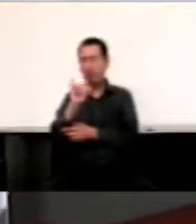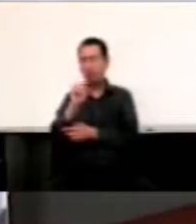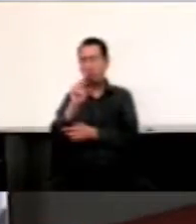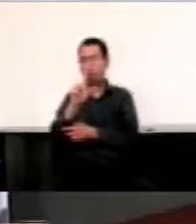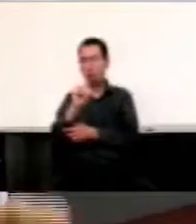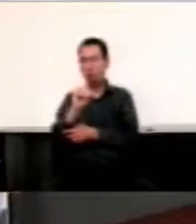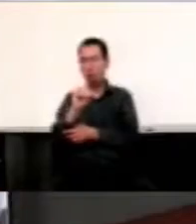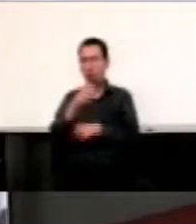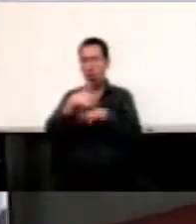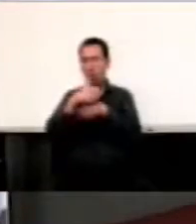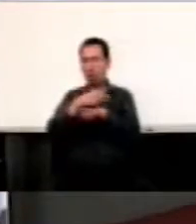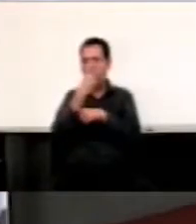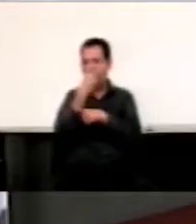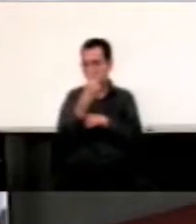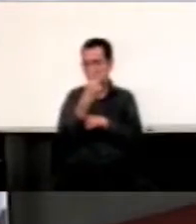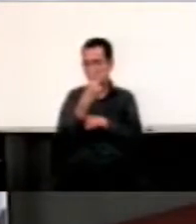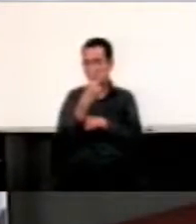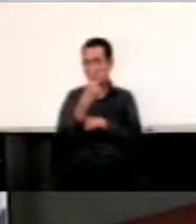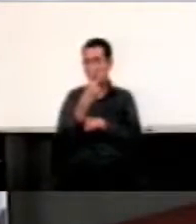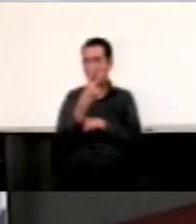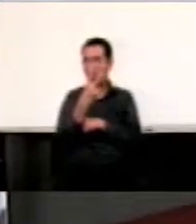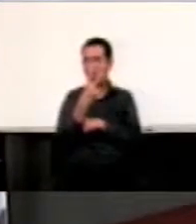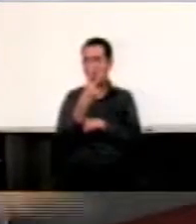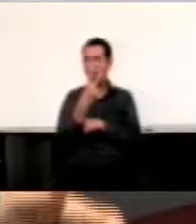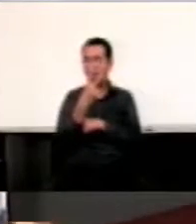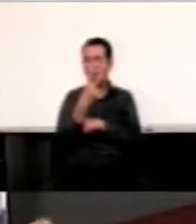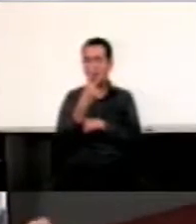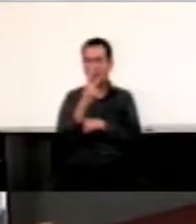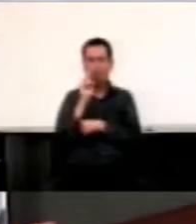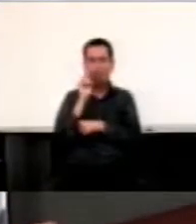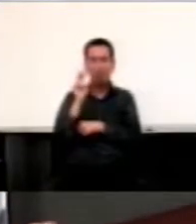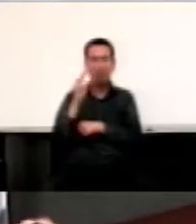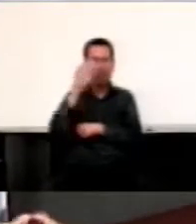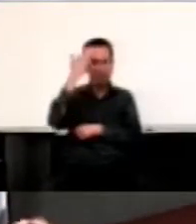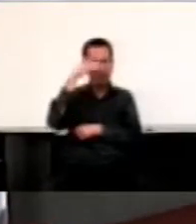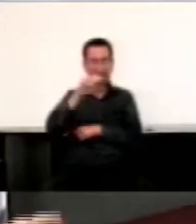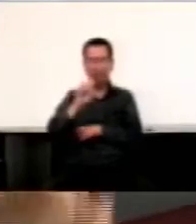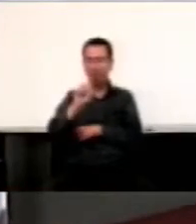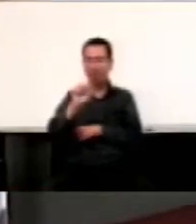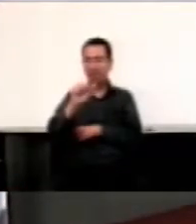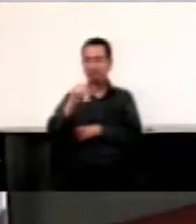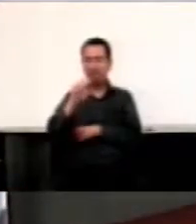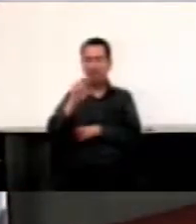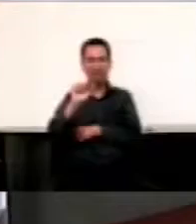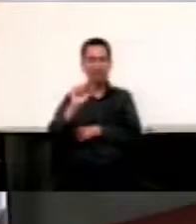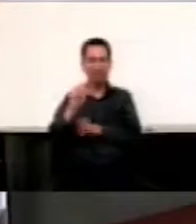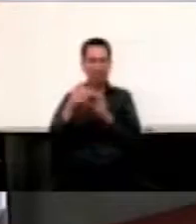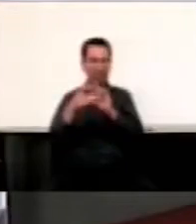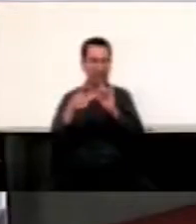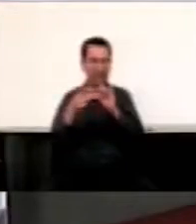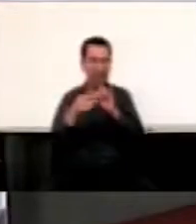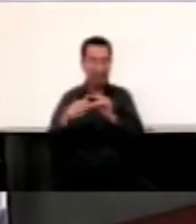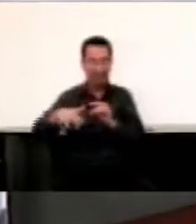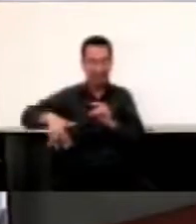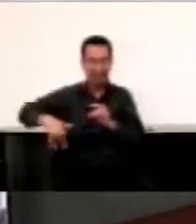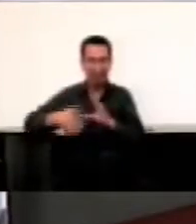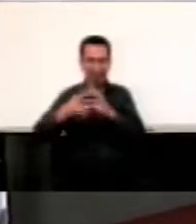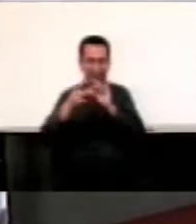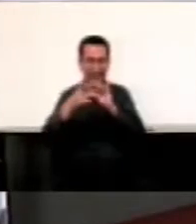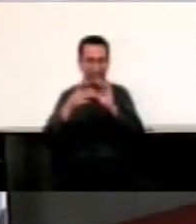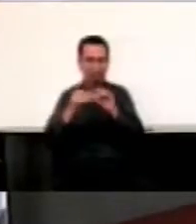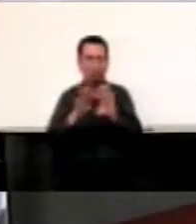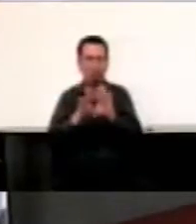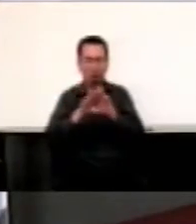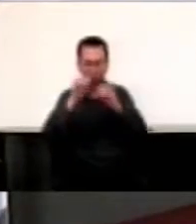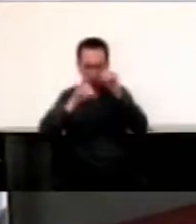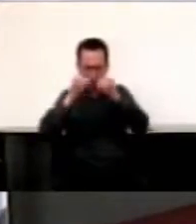el capítulo 2, que a mí me parece, bueno, ya la consejera Sandra nos hizo una relatoría de cómo está integrado el